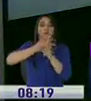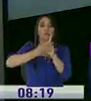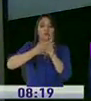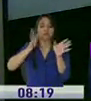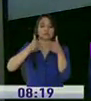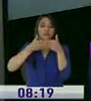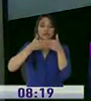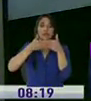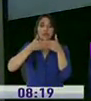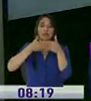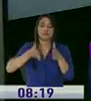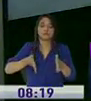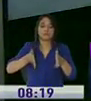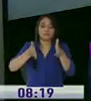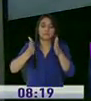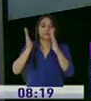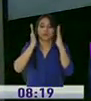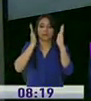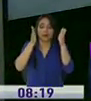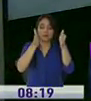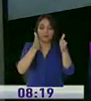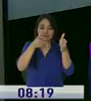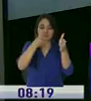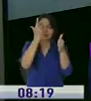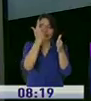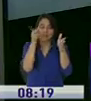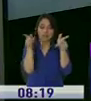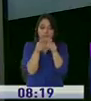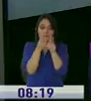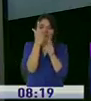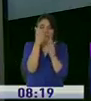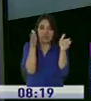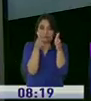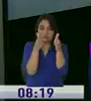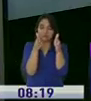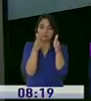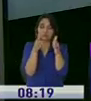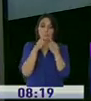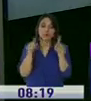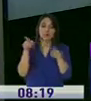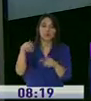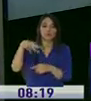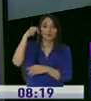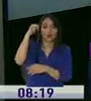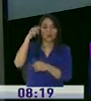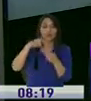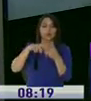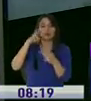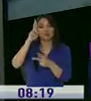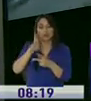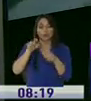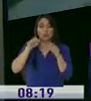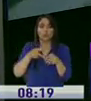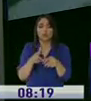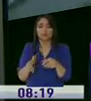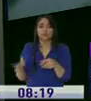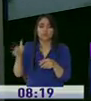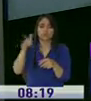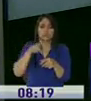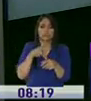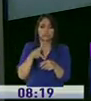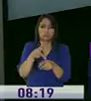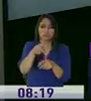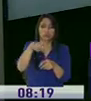cerrada parcialmente la Rodrigo de Chávez. Sin embargo, usted, si viene del norte de la ciudad, puede tomar aún esa vía, pues van a